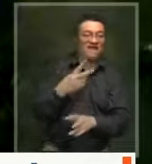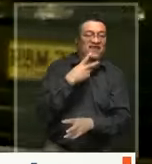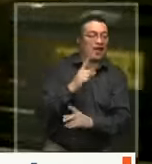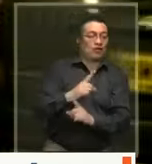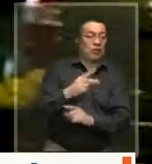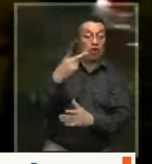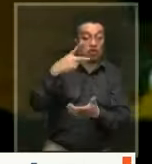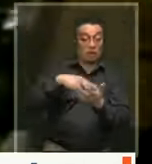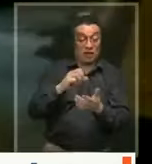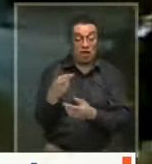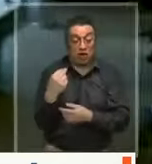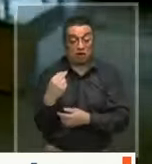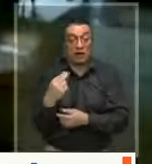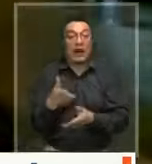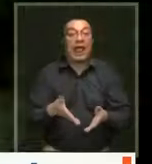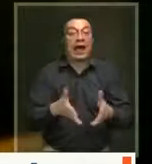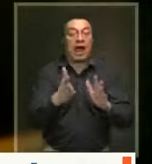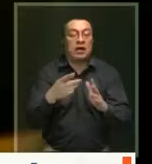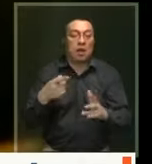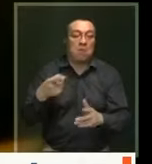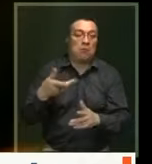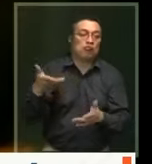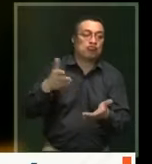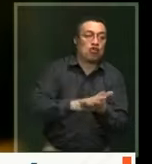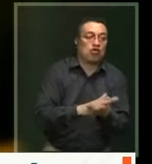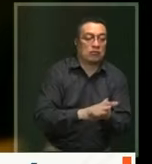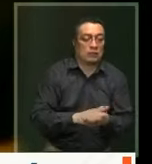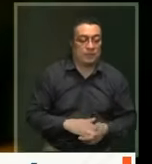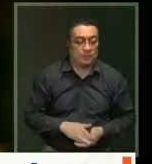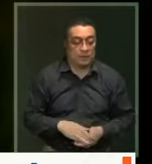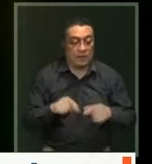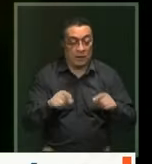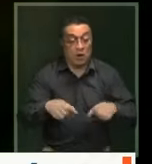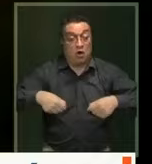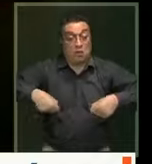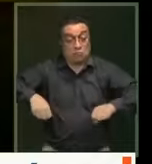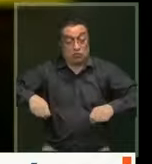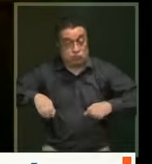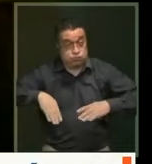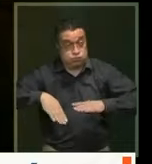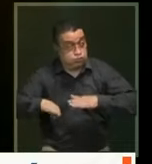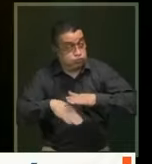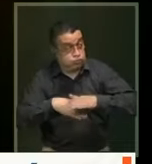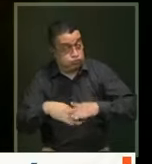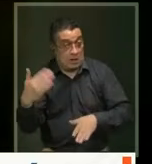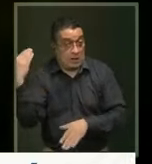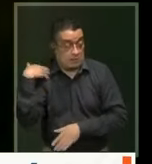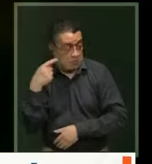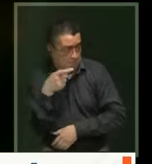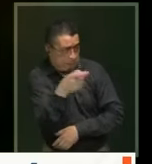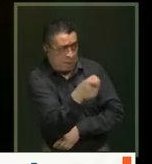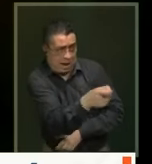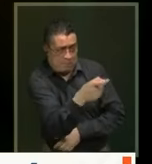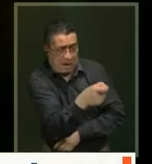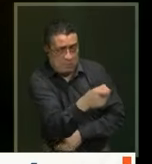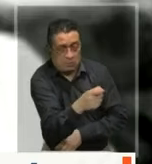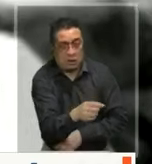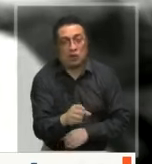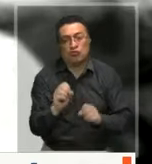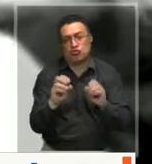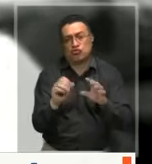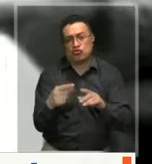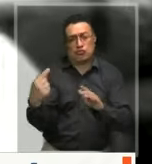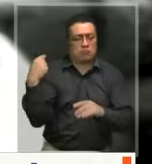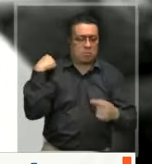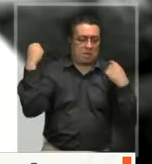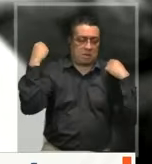2012 fue asesinada en la calle. Fueron 2 sujetos en una moto y le dispararon por la parte de atrás varias ocasiones.